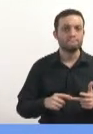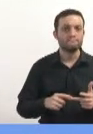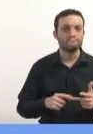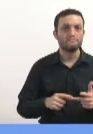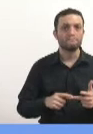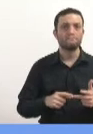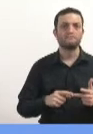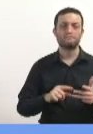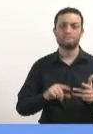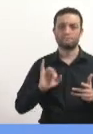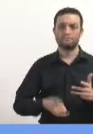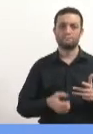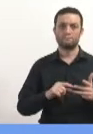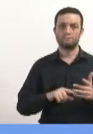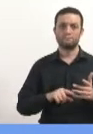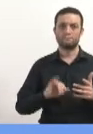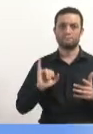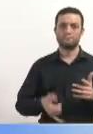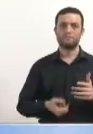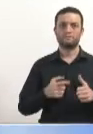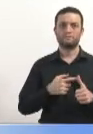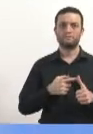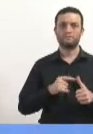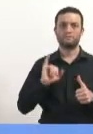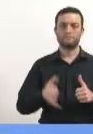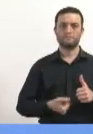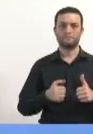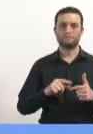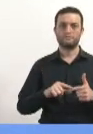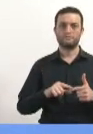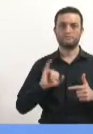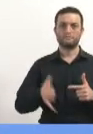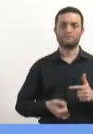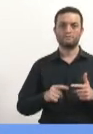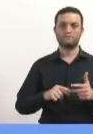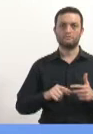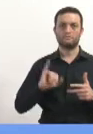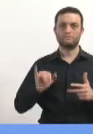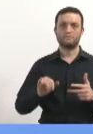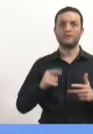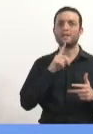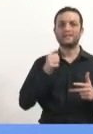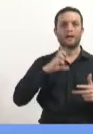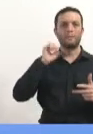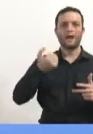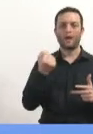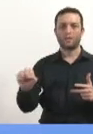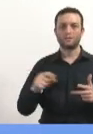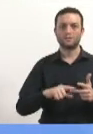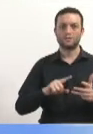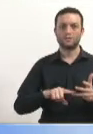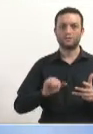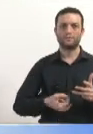el norte afirmativos una limitada afirmativo está gráfica y afirmativo tallan afirmativo tape ausente uñac